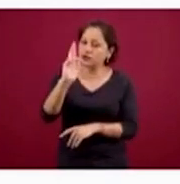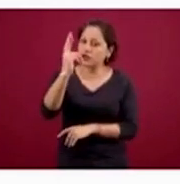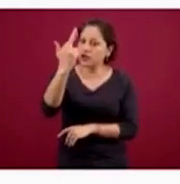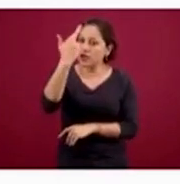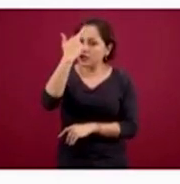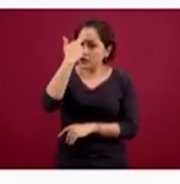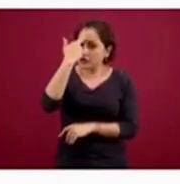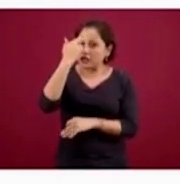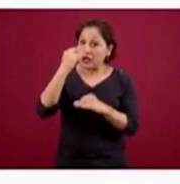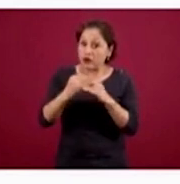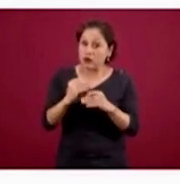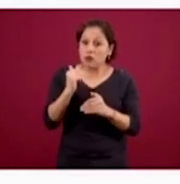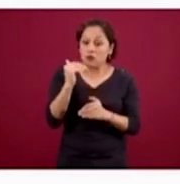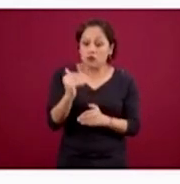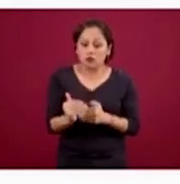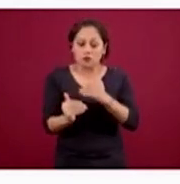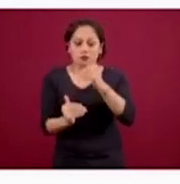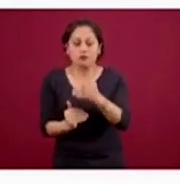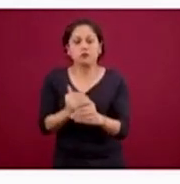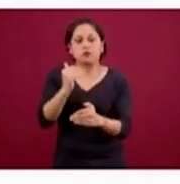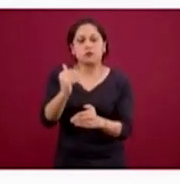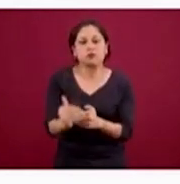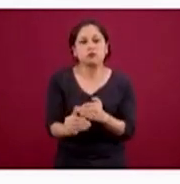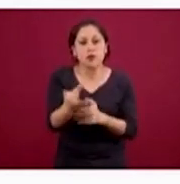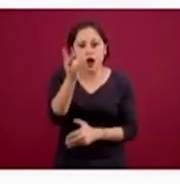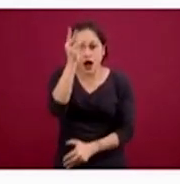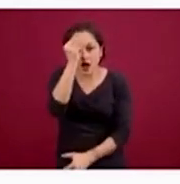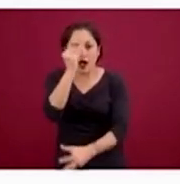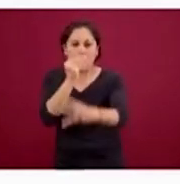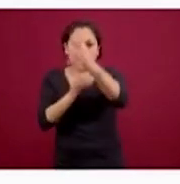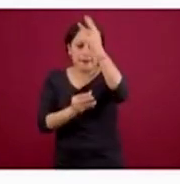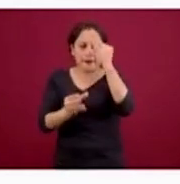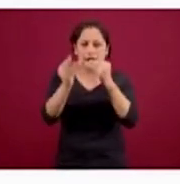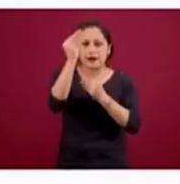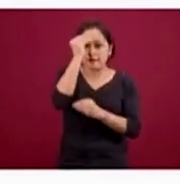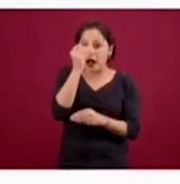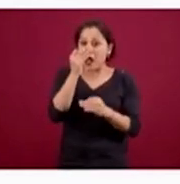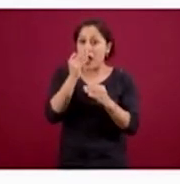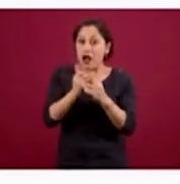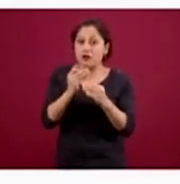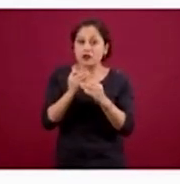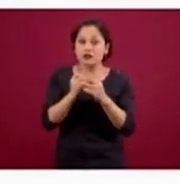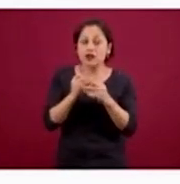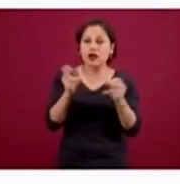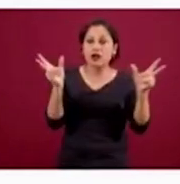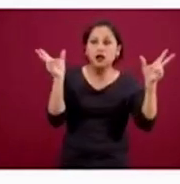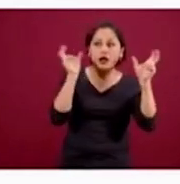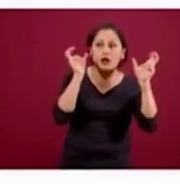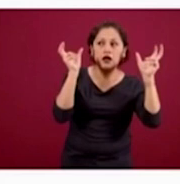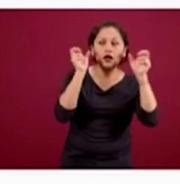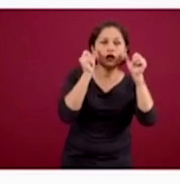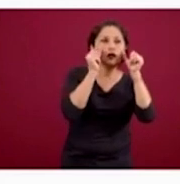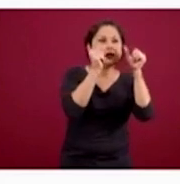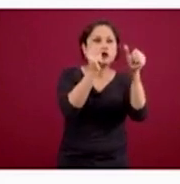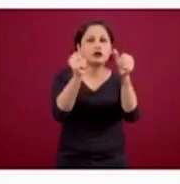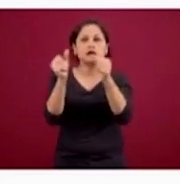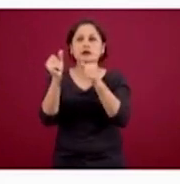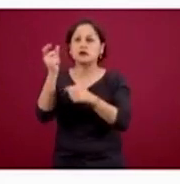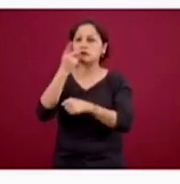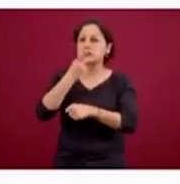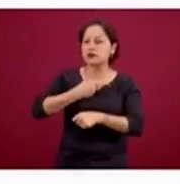nuestras medidas de una manera dialéctica inteligente siguiendo las indicaciones siguiendo los estándares